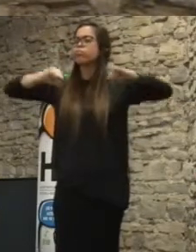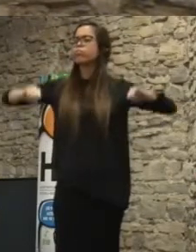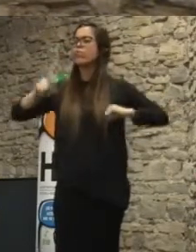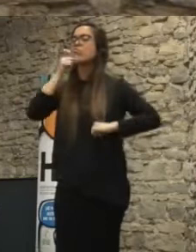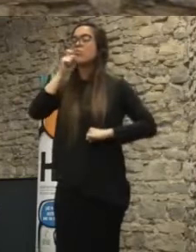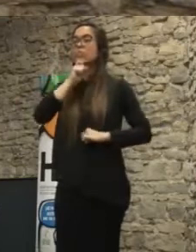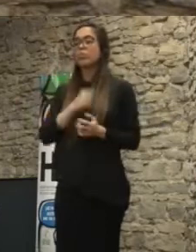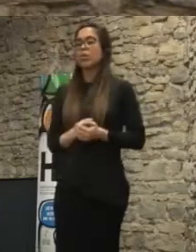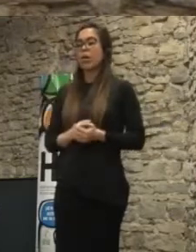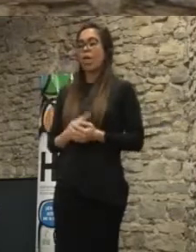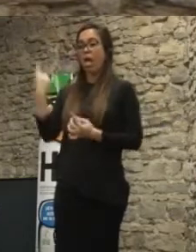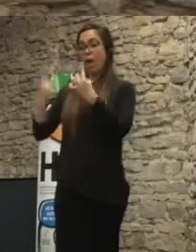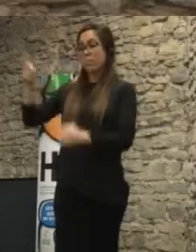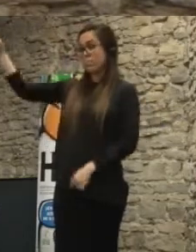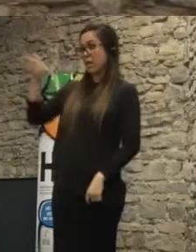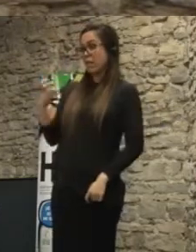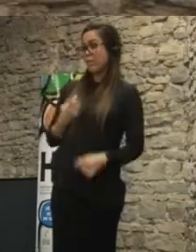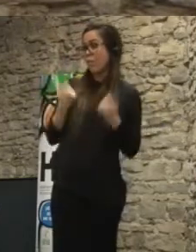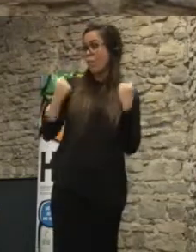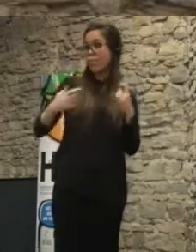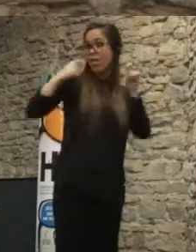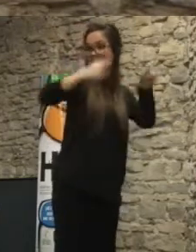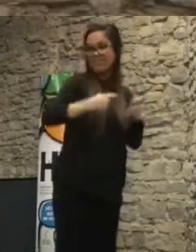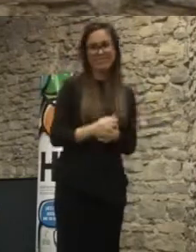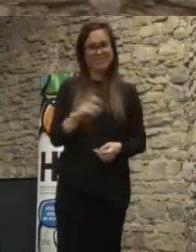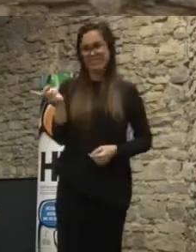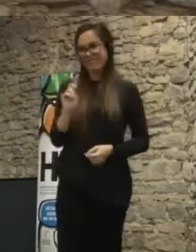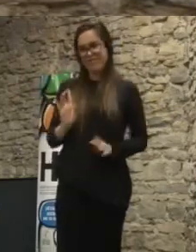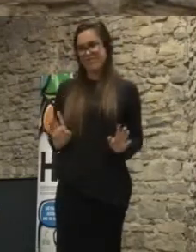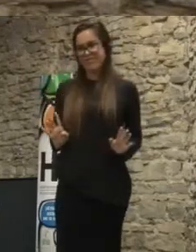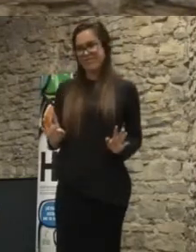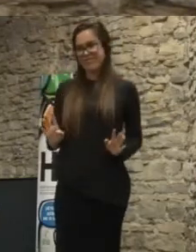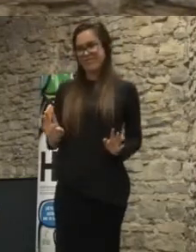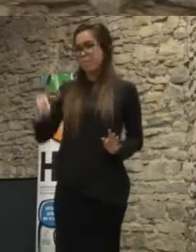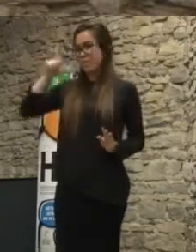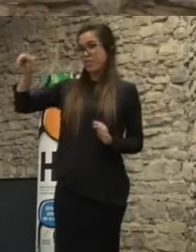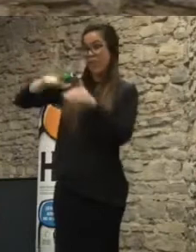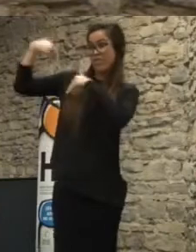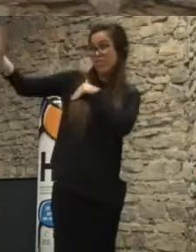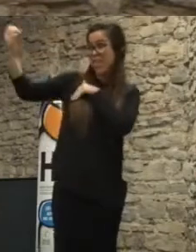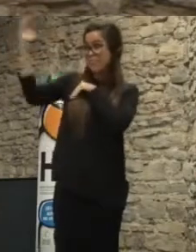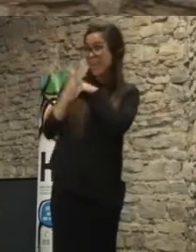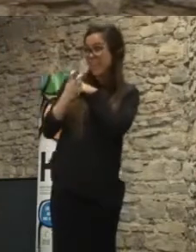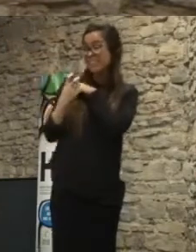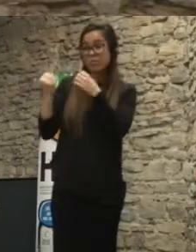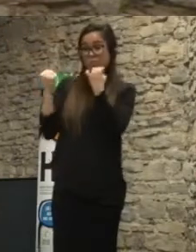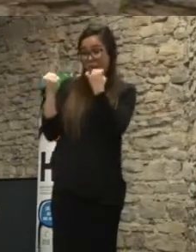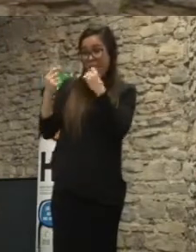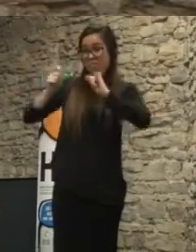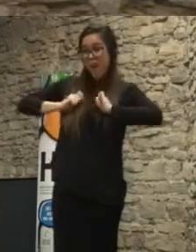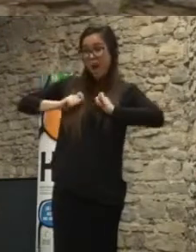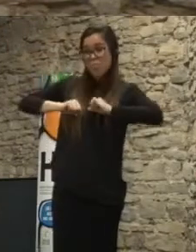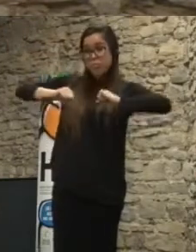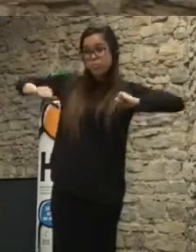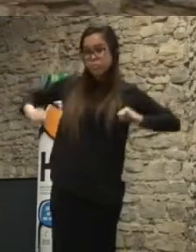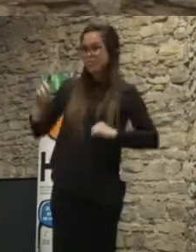desde fuera y te fortalece. No como viene alguien desde fuera y te fortalece, sino cómo las asociaciones